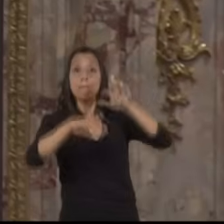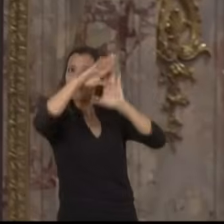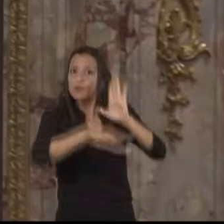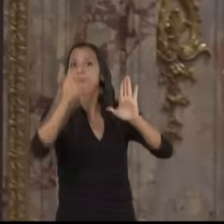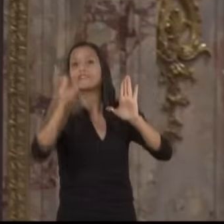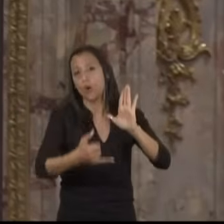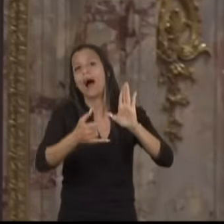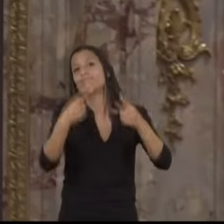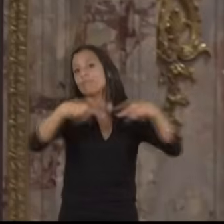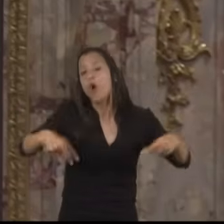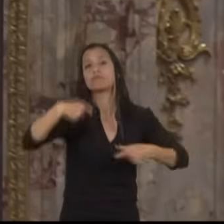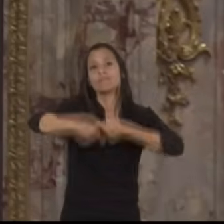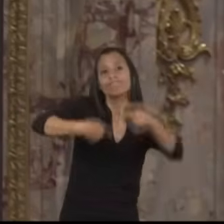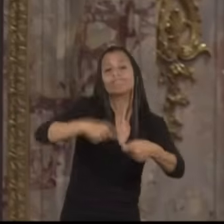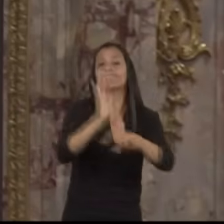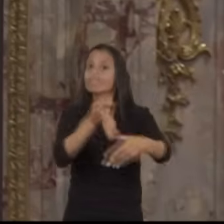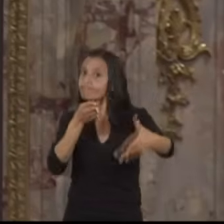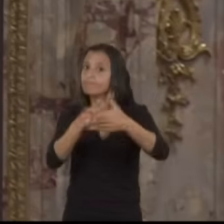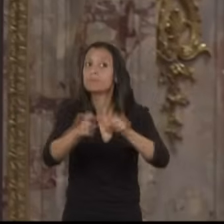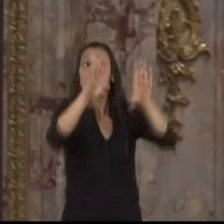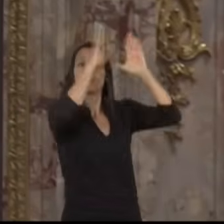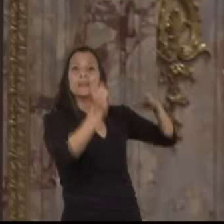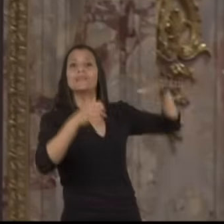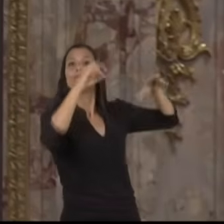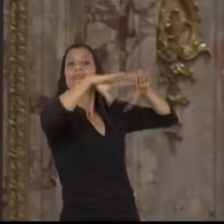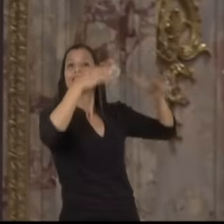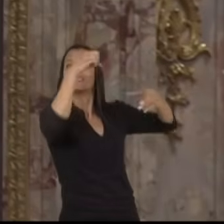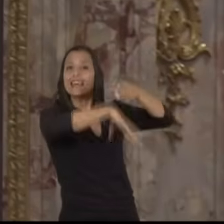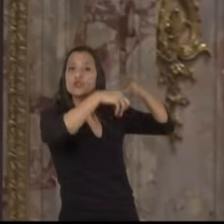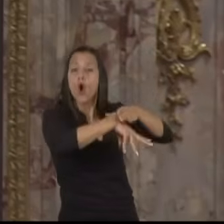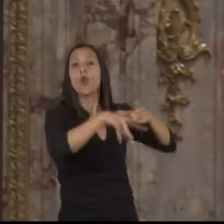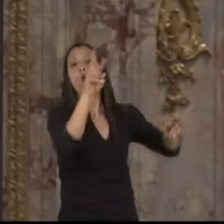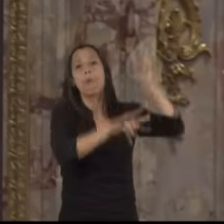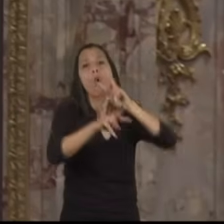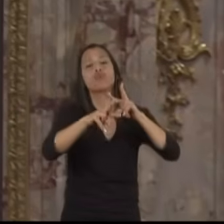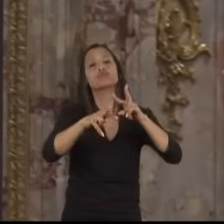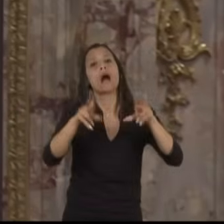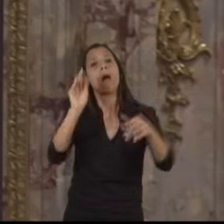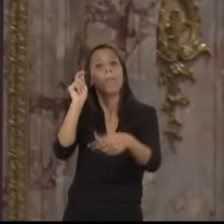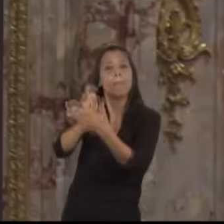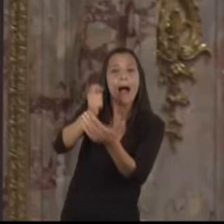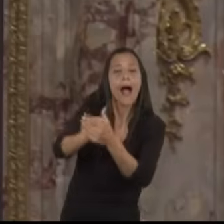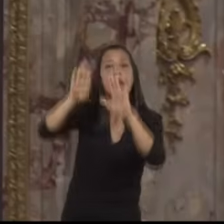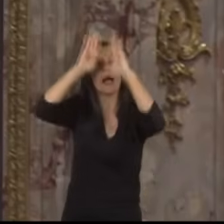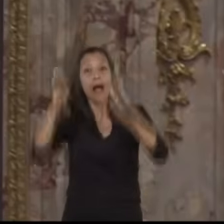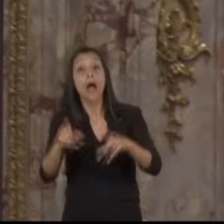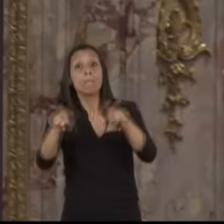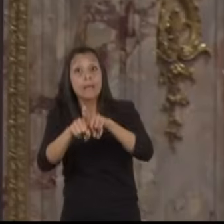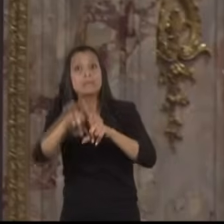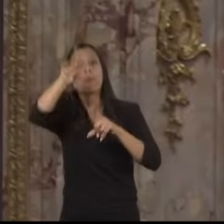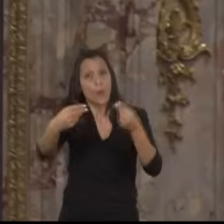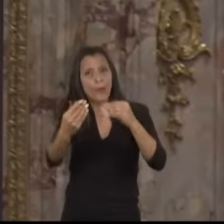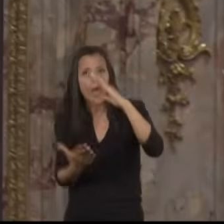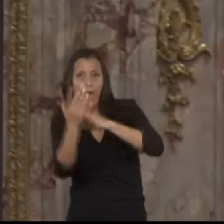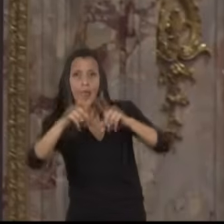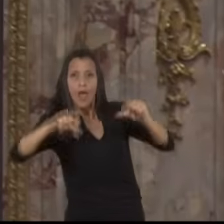de financiamiento, impidiéndole al Tesoro financiarse a través del Banco Central, porque esto implicaría emisión monetaria y el